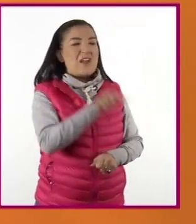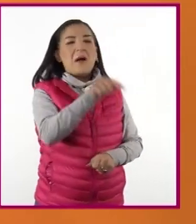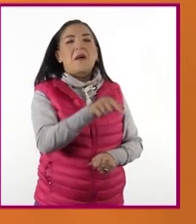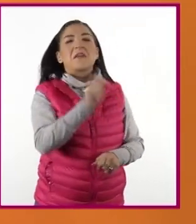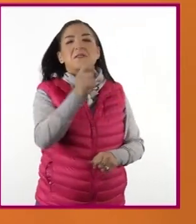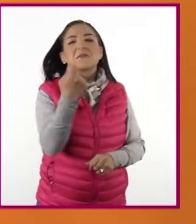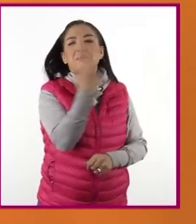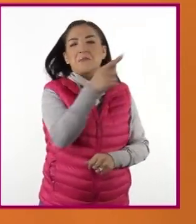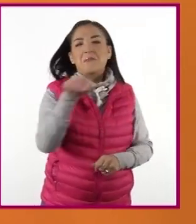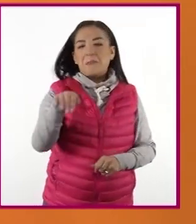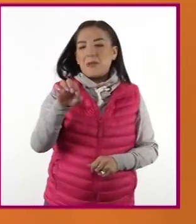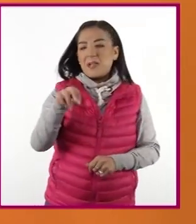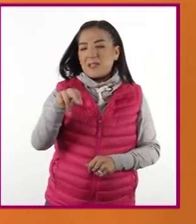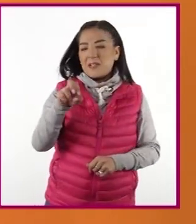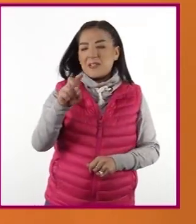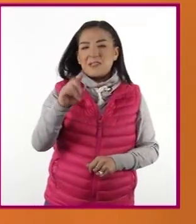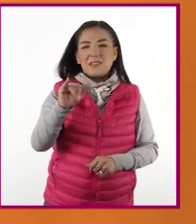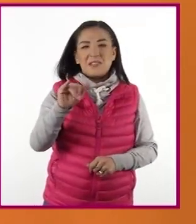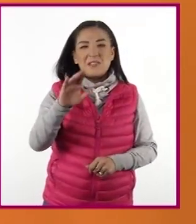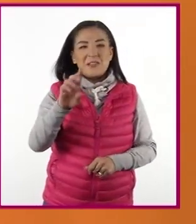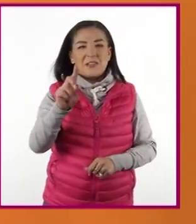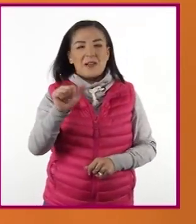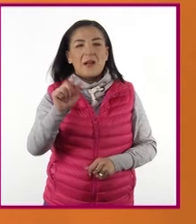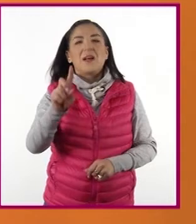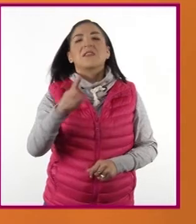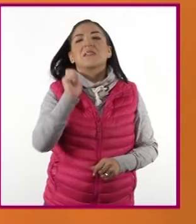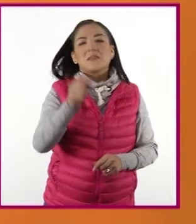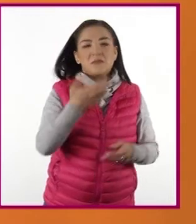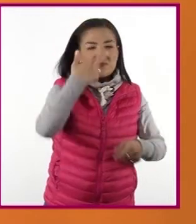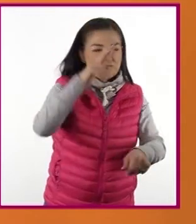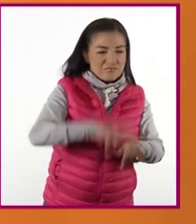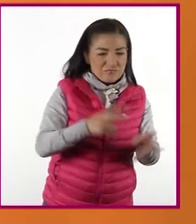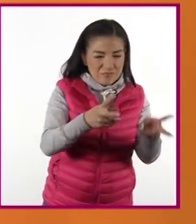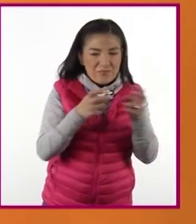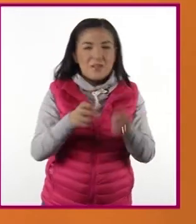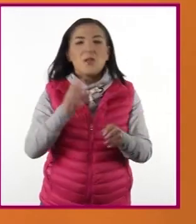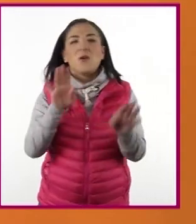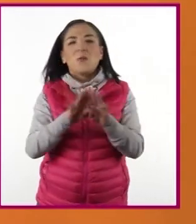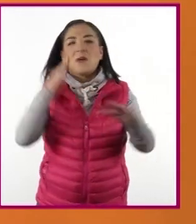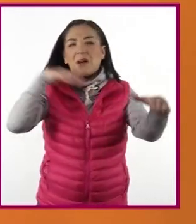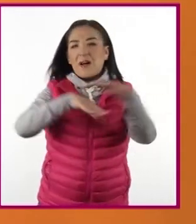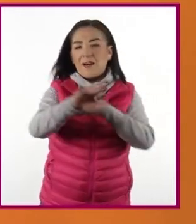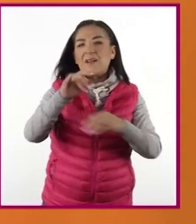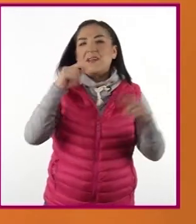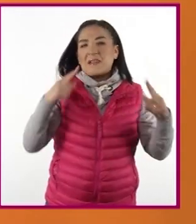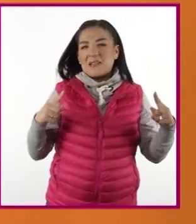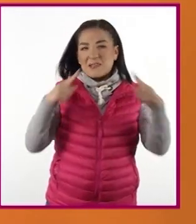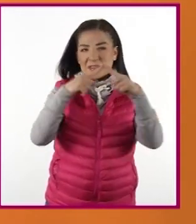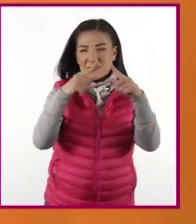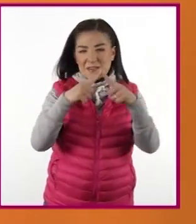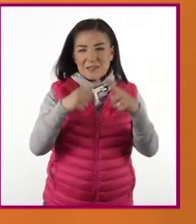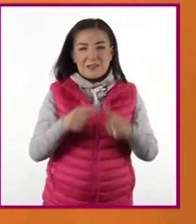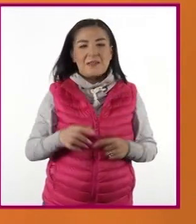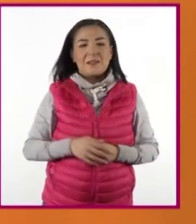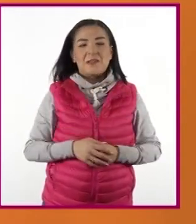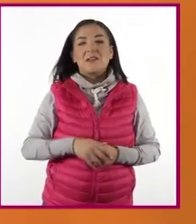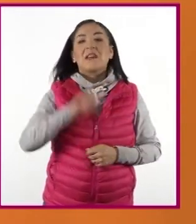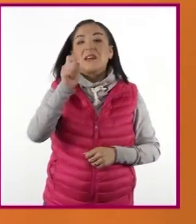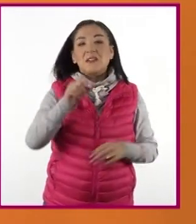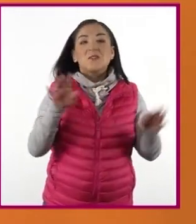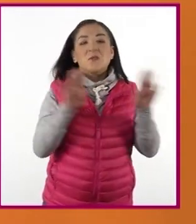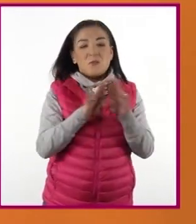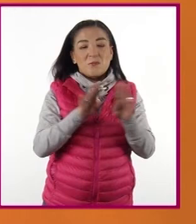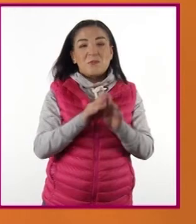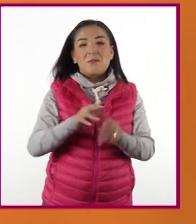mendicidad, es decir, situación de mendigos, robos y asaltos a las iglesias, donde despojaban de joyas a